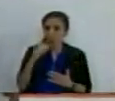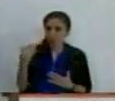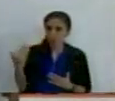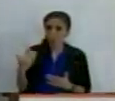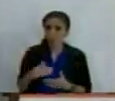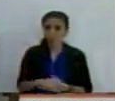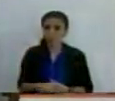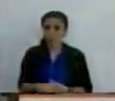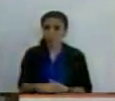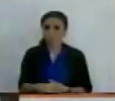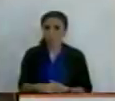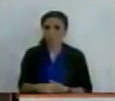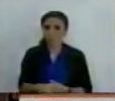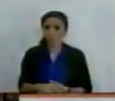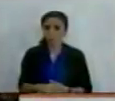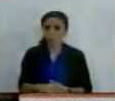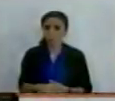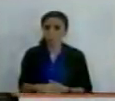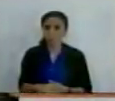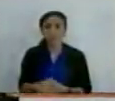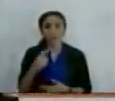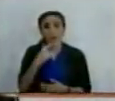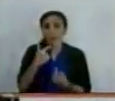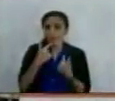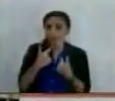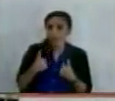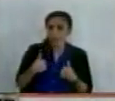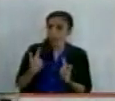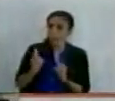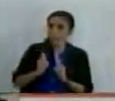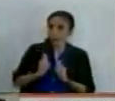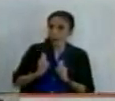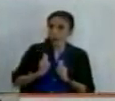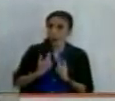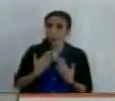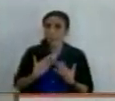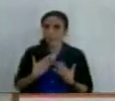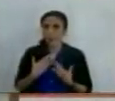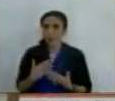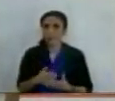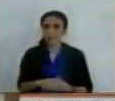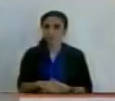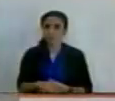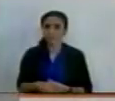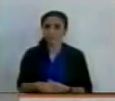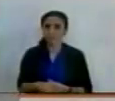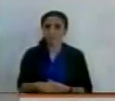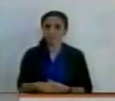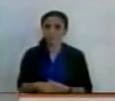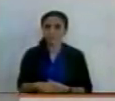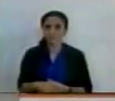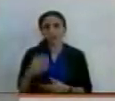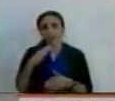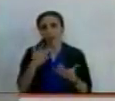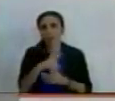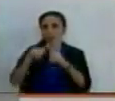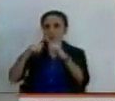la sentencia dice que yo me tiene que pagar esta cantidad 1 2